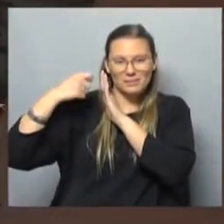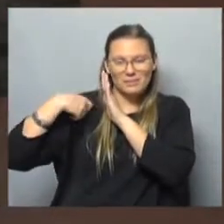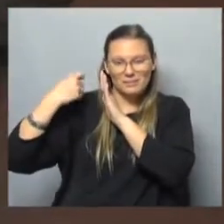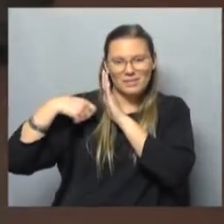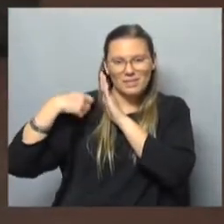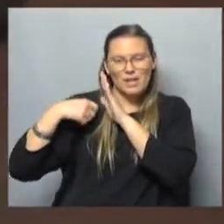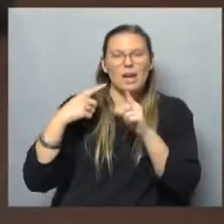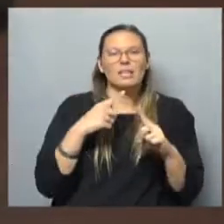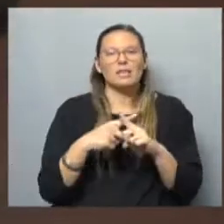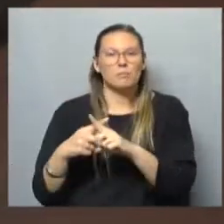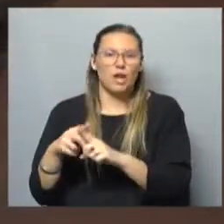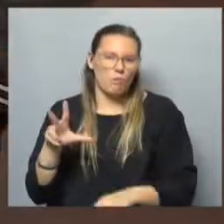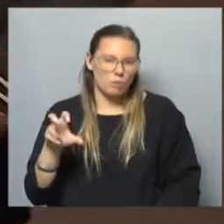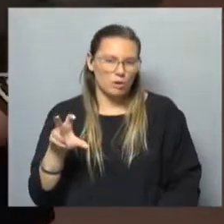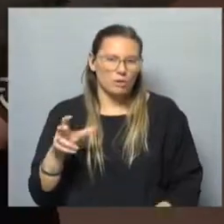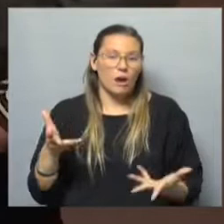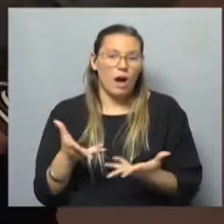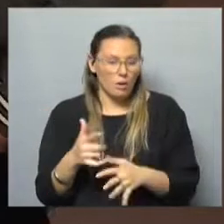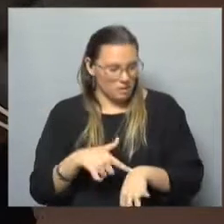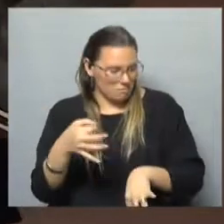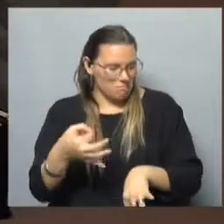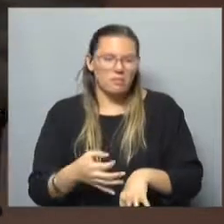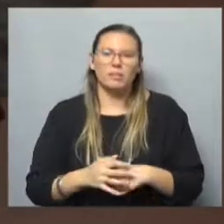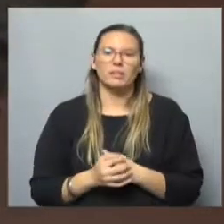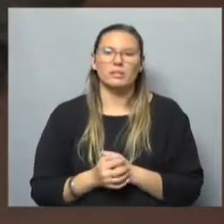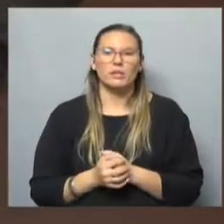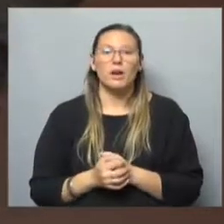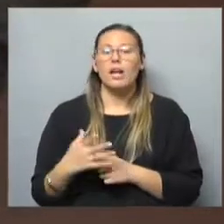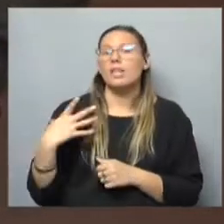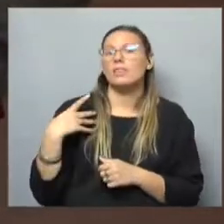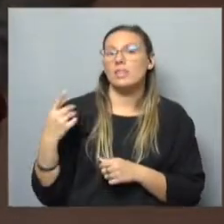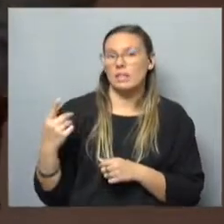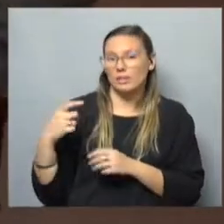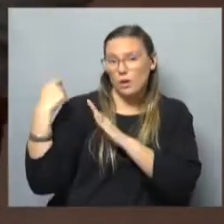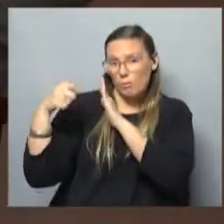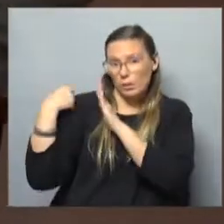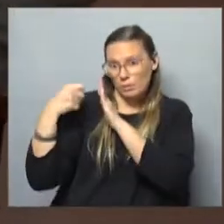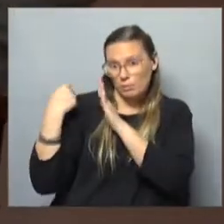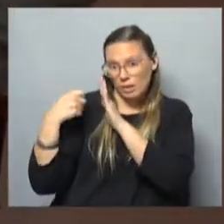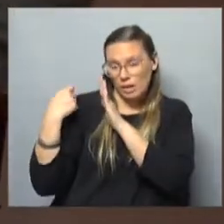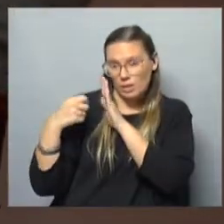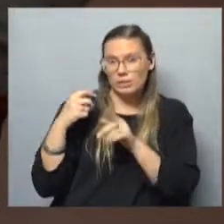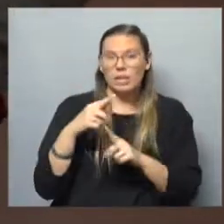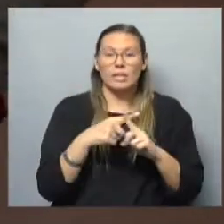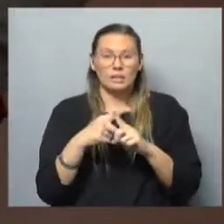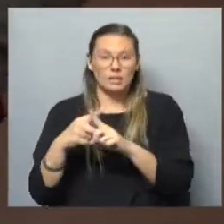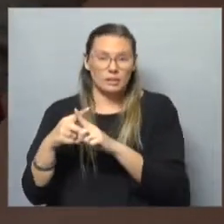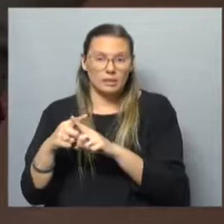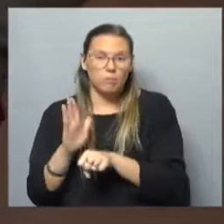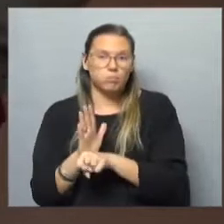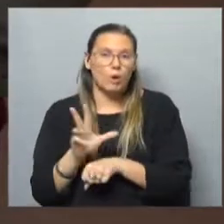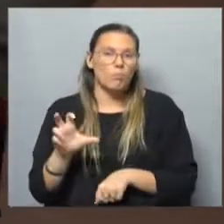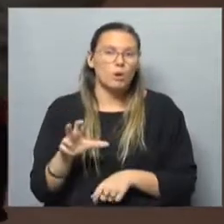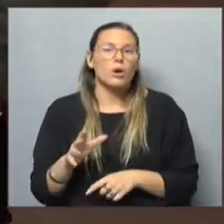Bien, light. Perfecto, light. Light, me gusta. Light, para esta hora. Perfecto, vamos a hacer un director de películas triple X. Sí. Y una característica de la personalidad